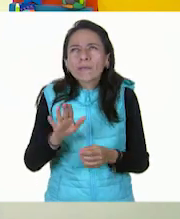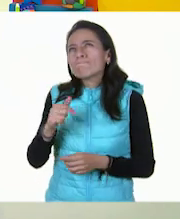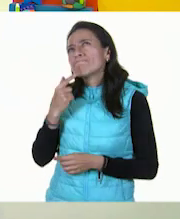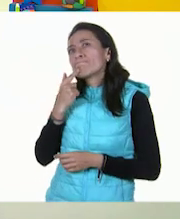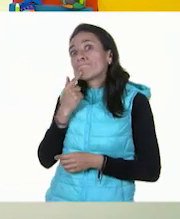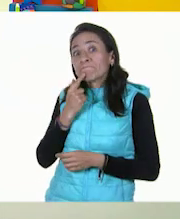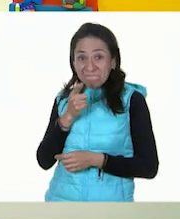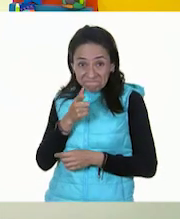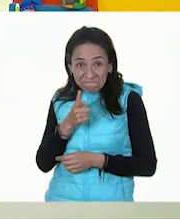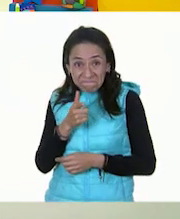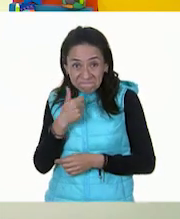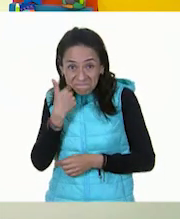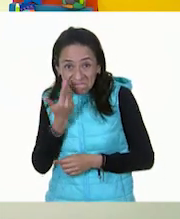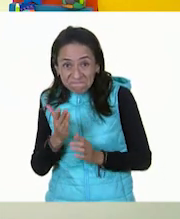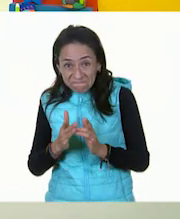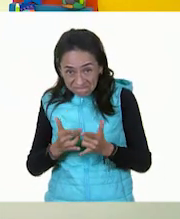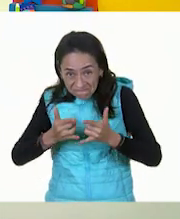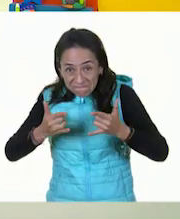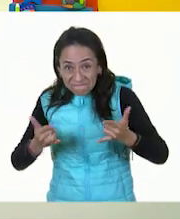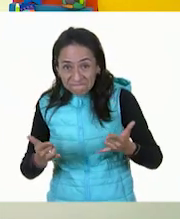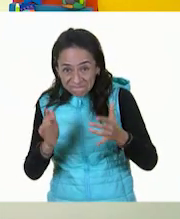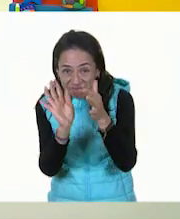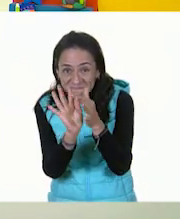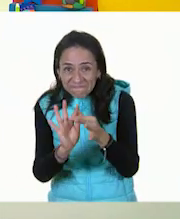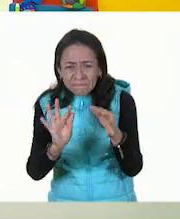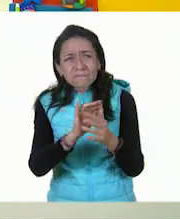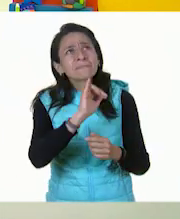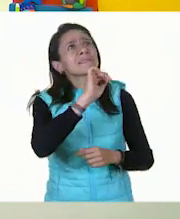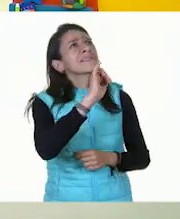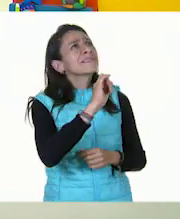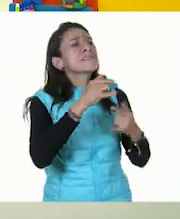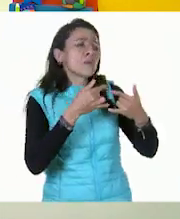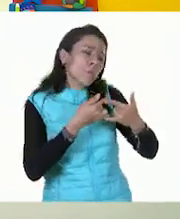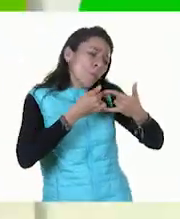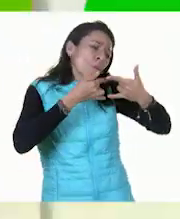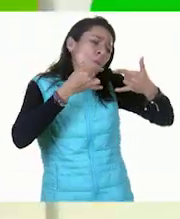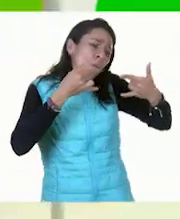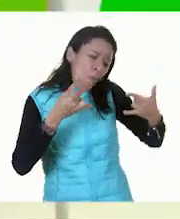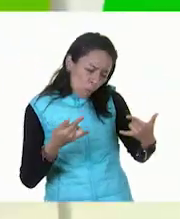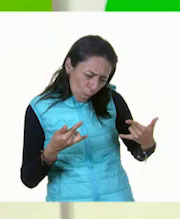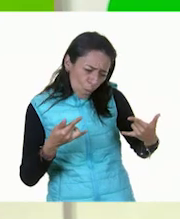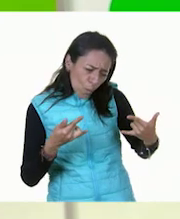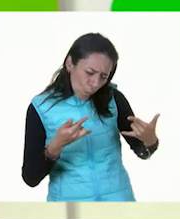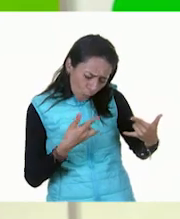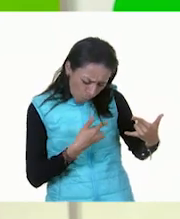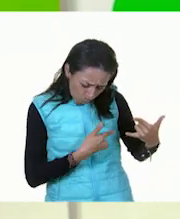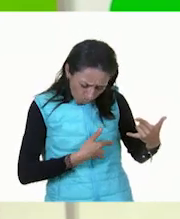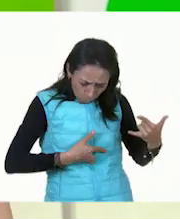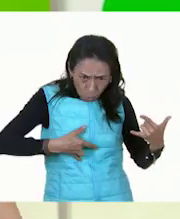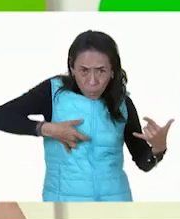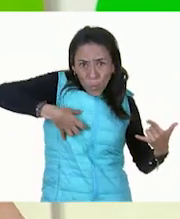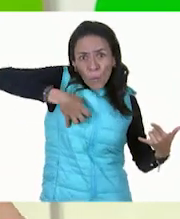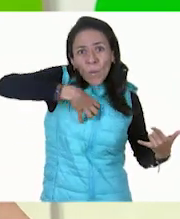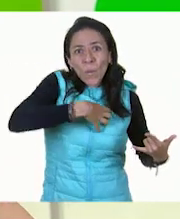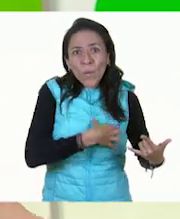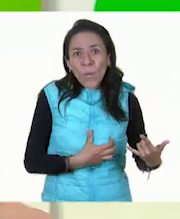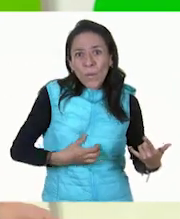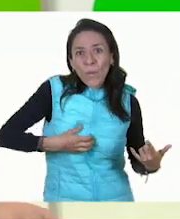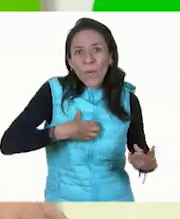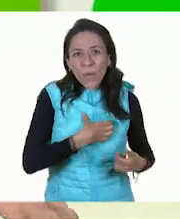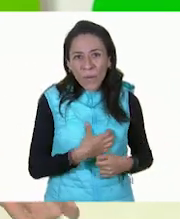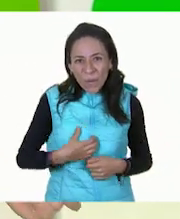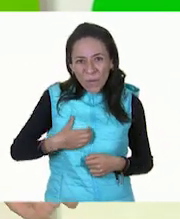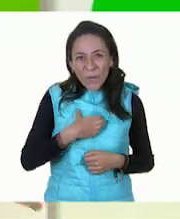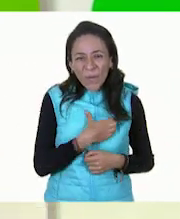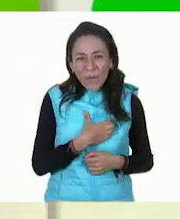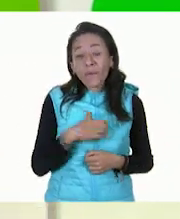¡Sí! ¡Nos encanta escuchar cuentos! ¡Muy contentos! ¡Ah, verdad! Ahí en casa pónganse